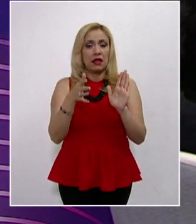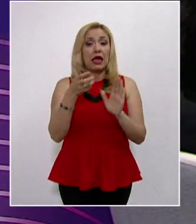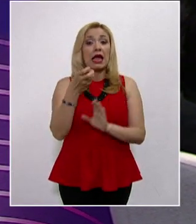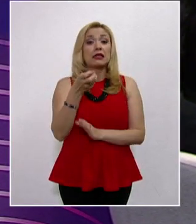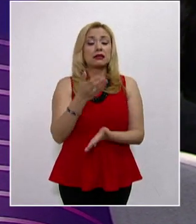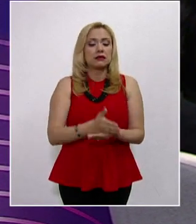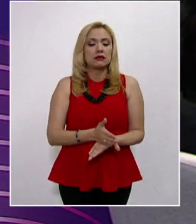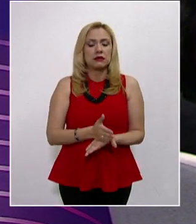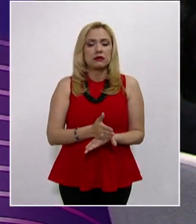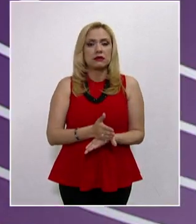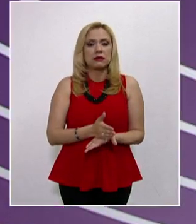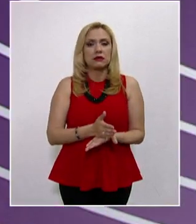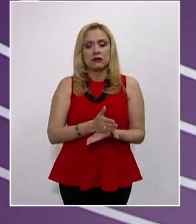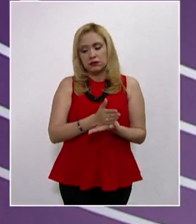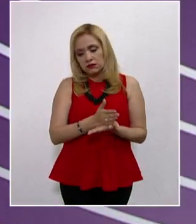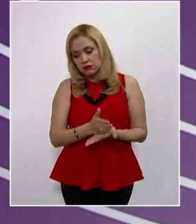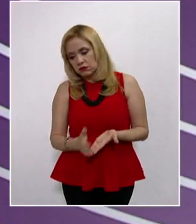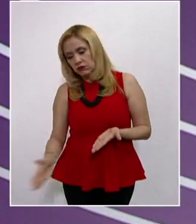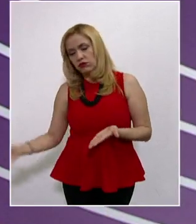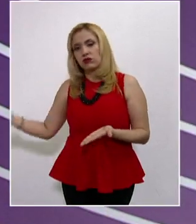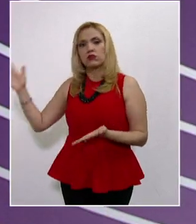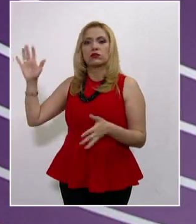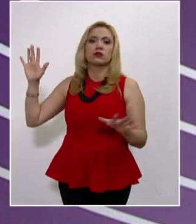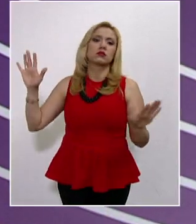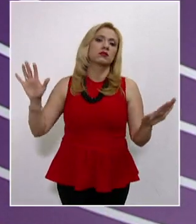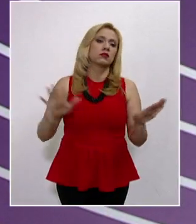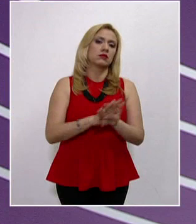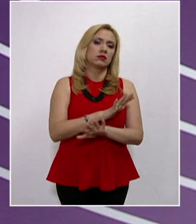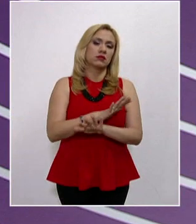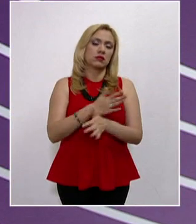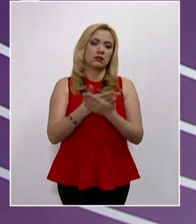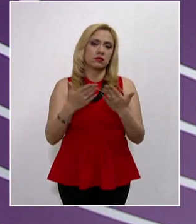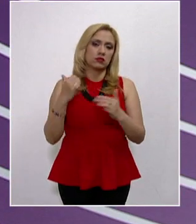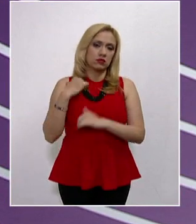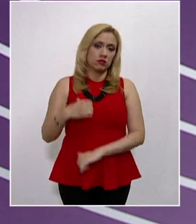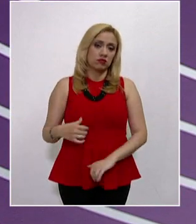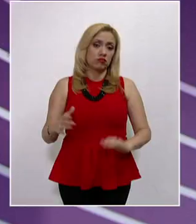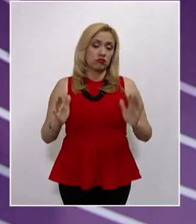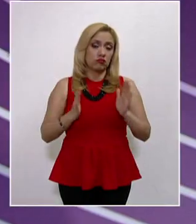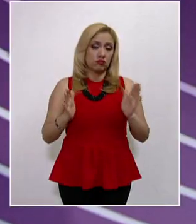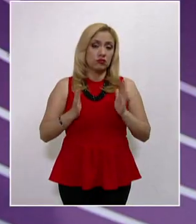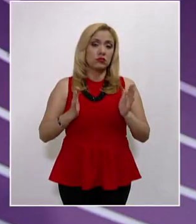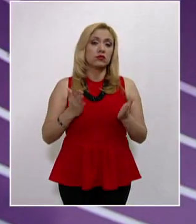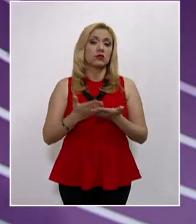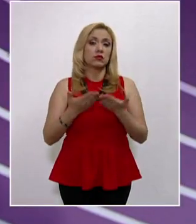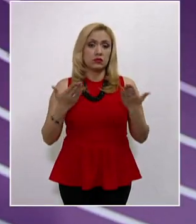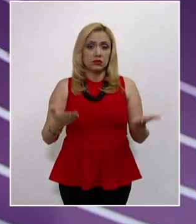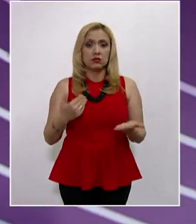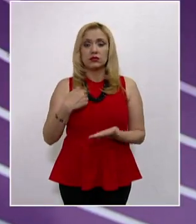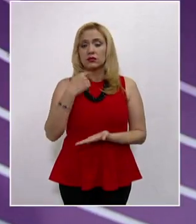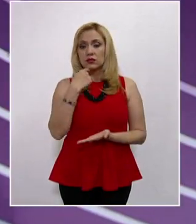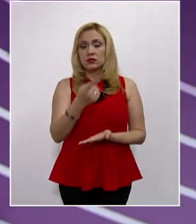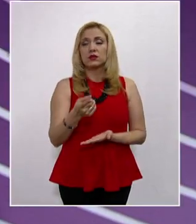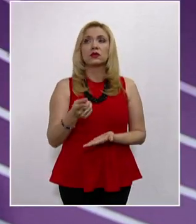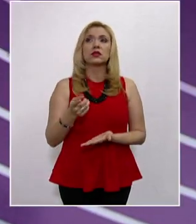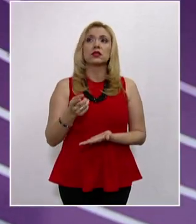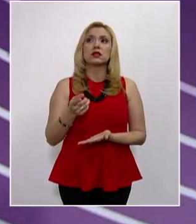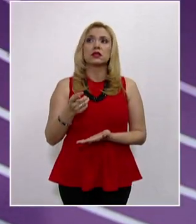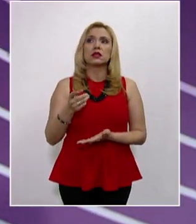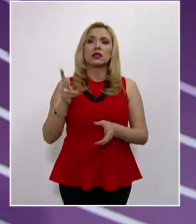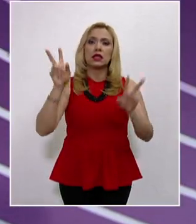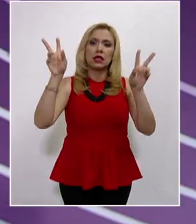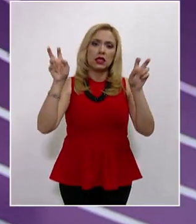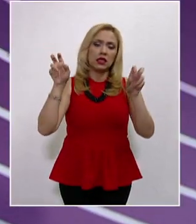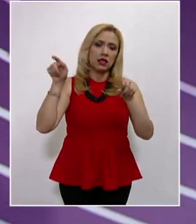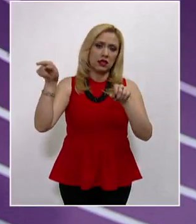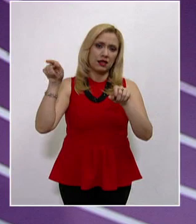haciendo es, a partir de las funciones que tienen las autoridades militares, volvemos a redefinir el tipo